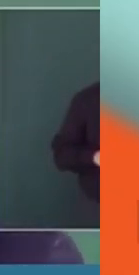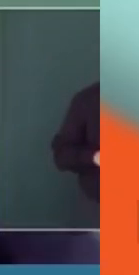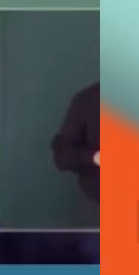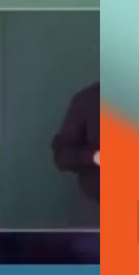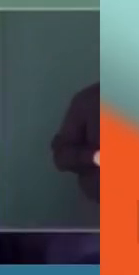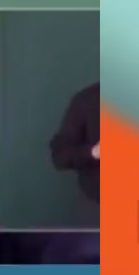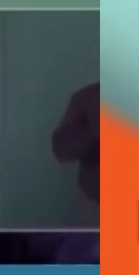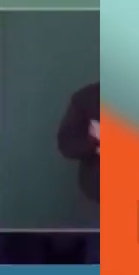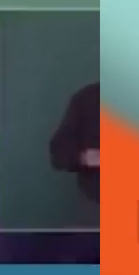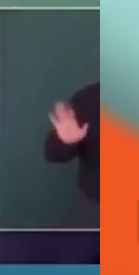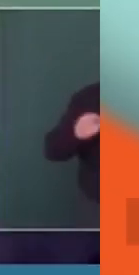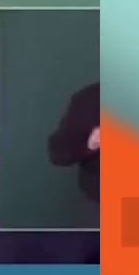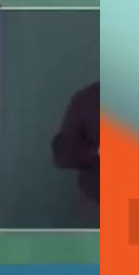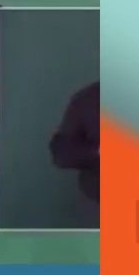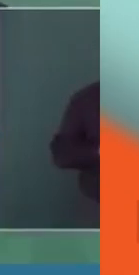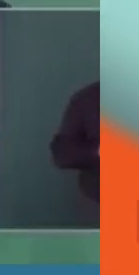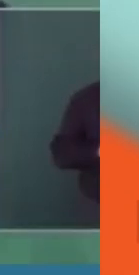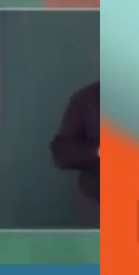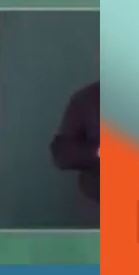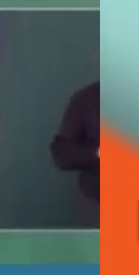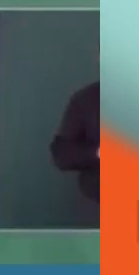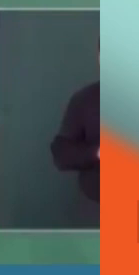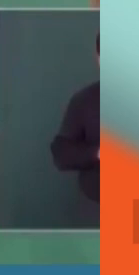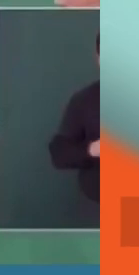Y ya, y el que no tiene